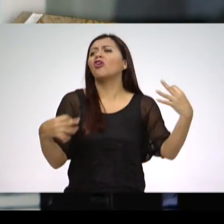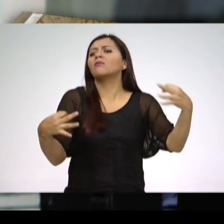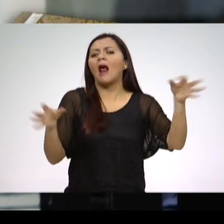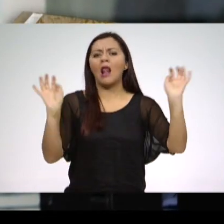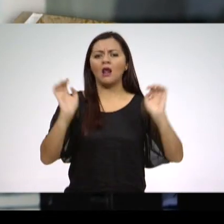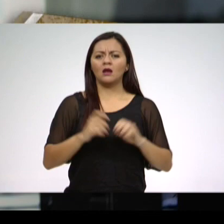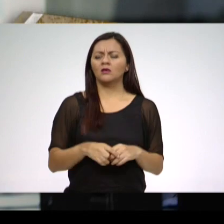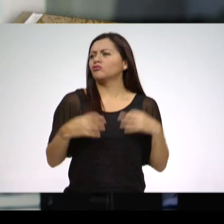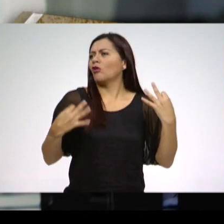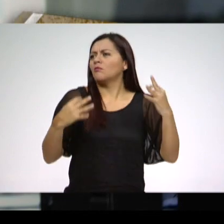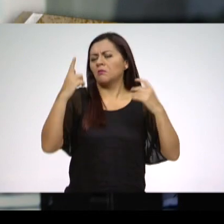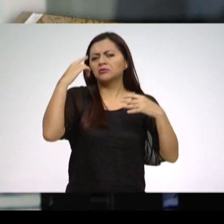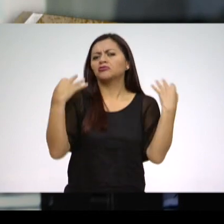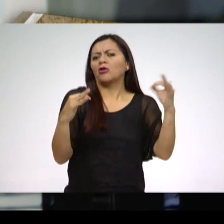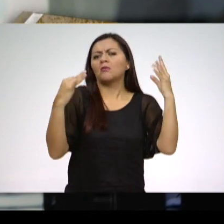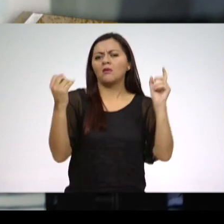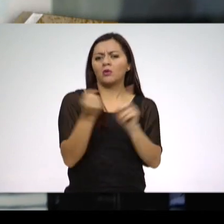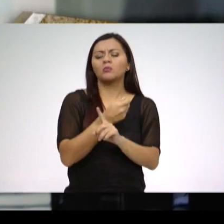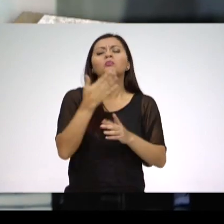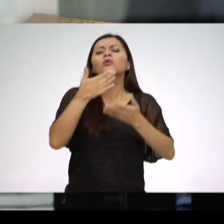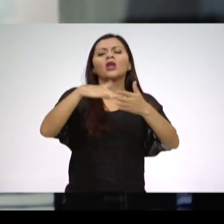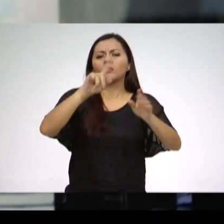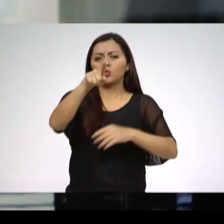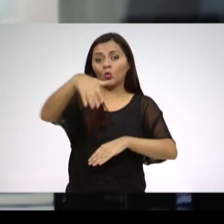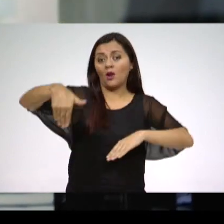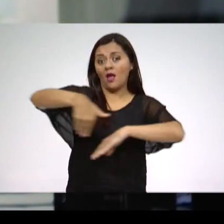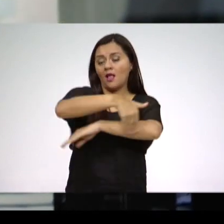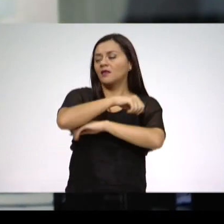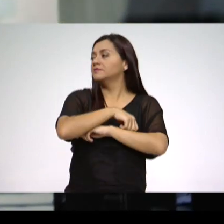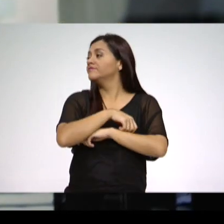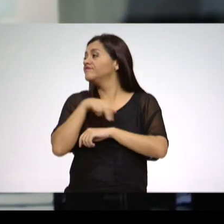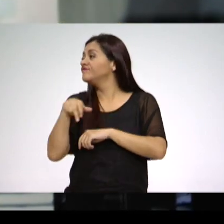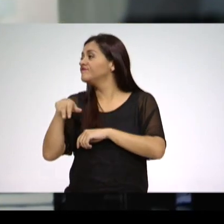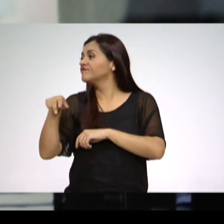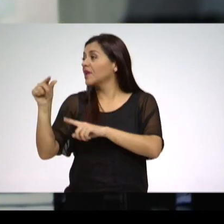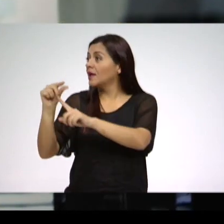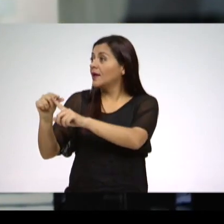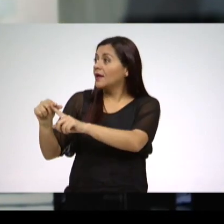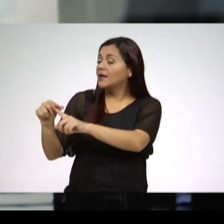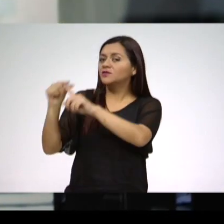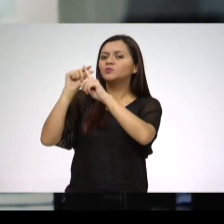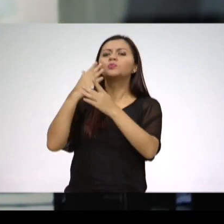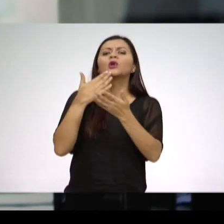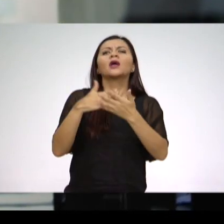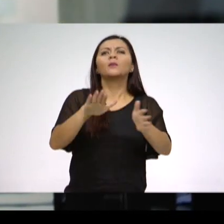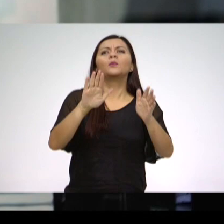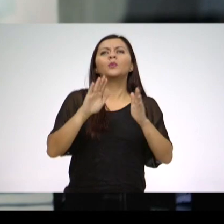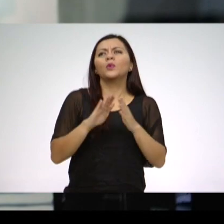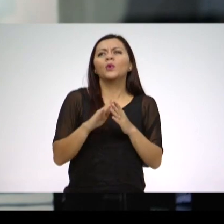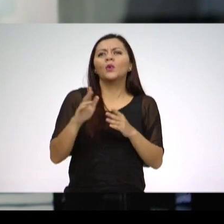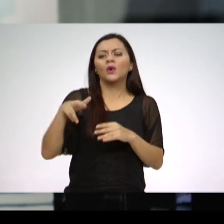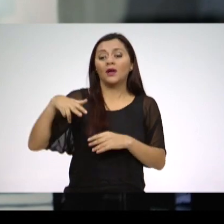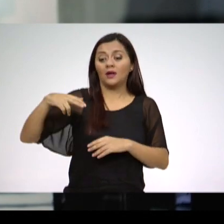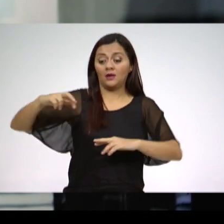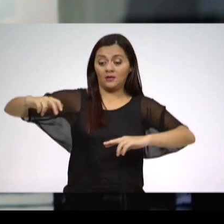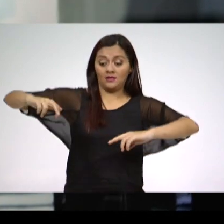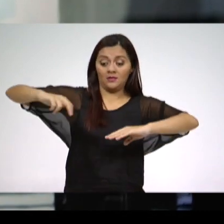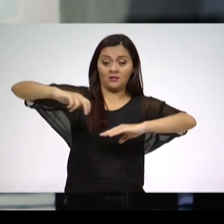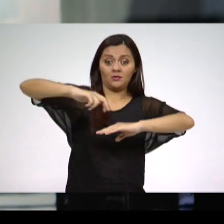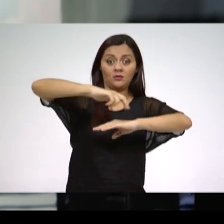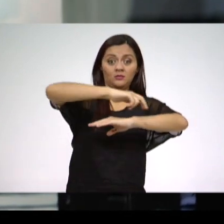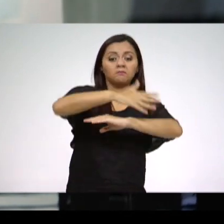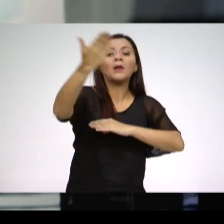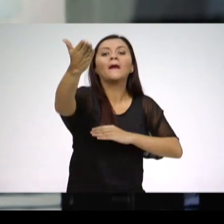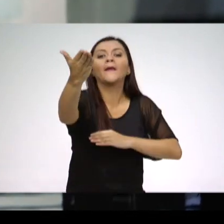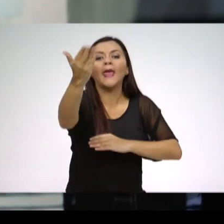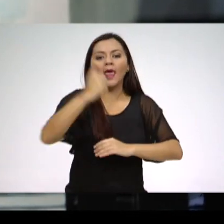Entonces, si tú vas por la calle y alguien te insulta porque te cruzaste el paso cebra que